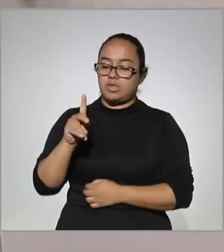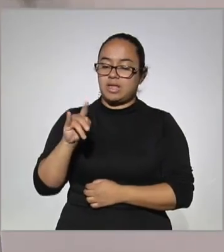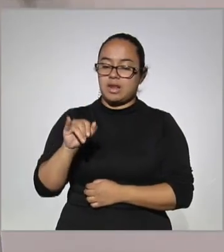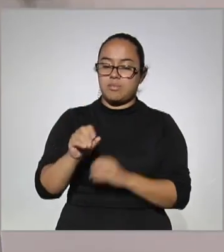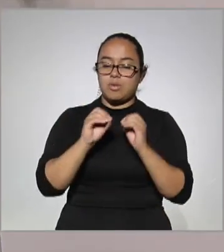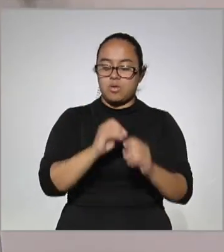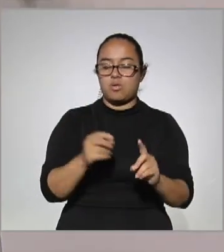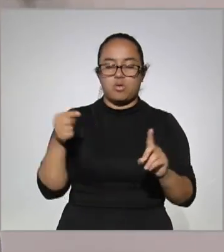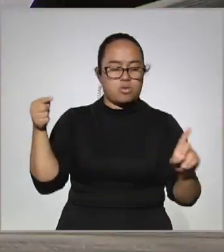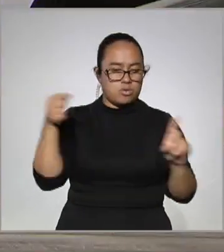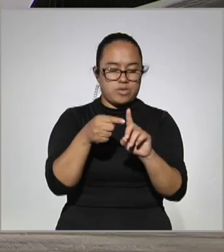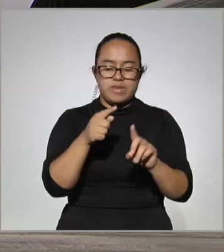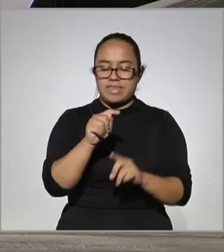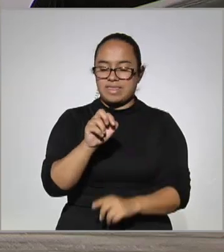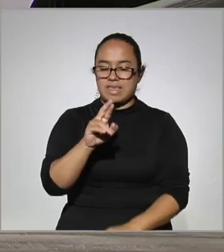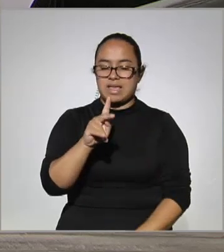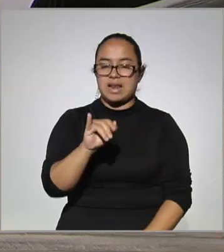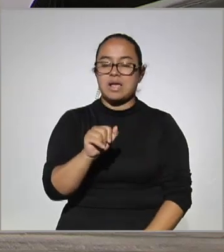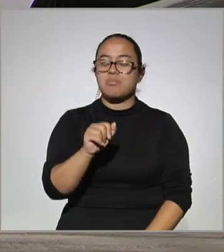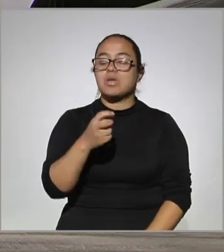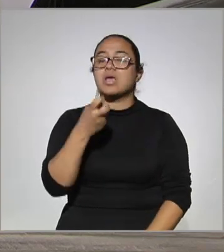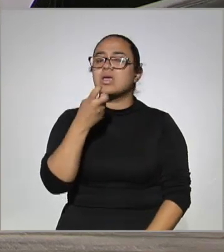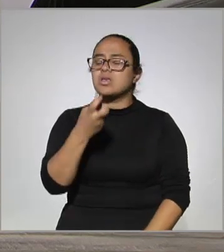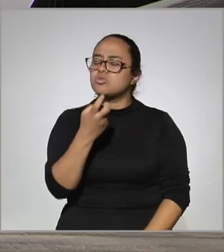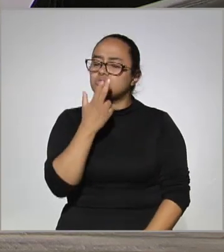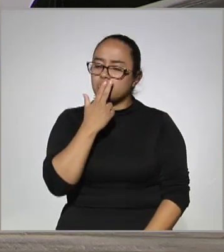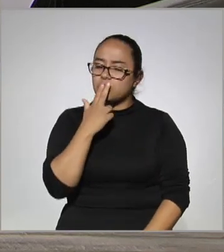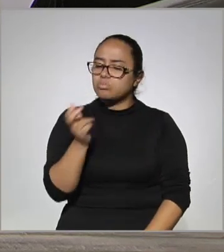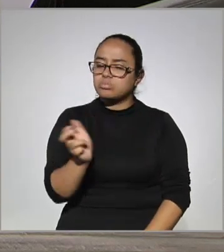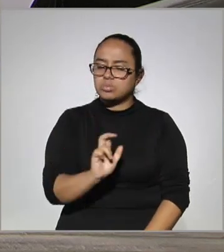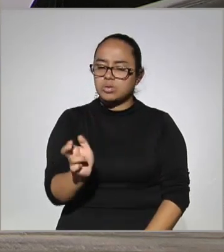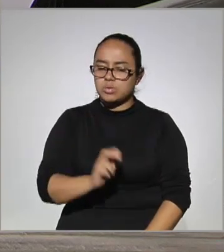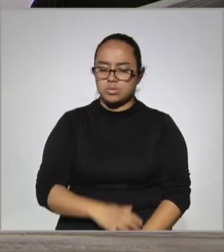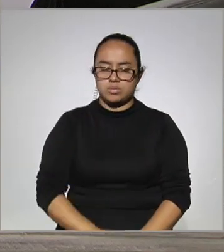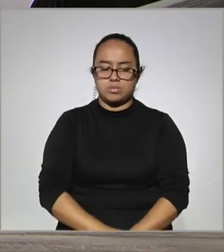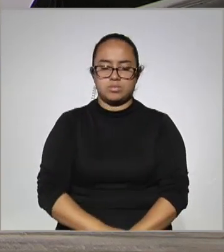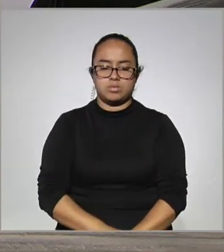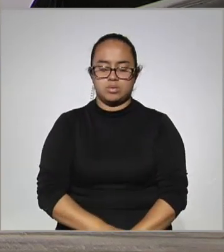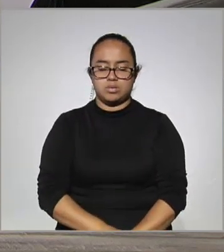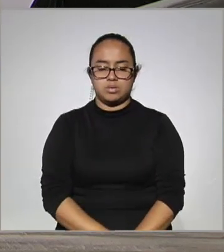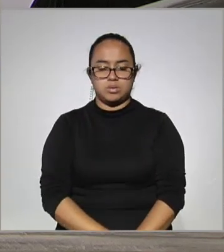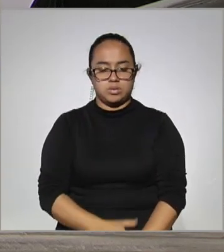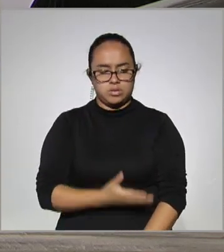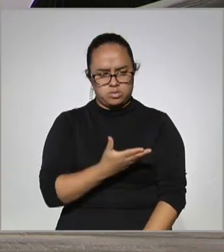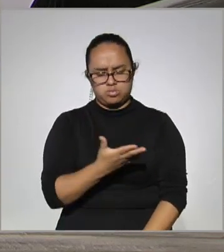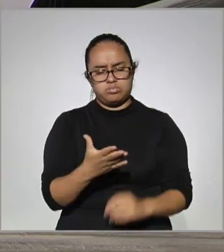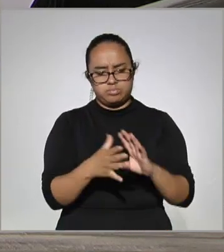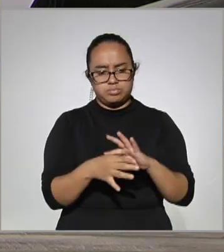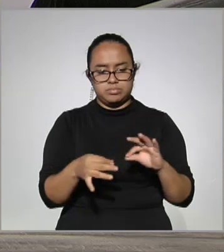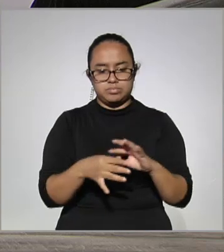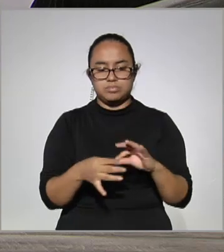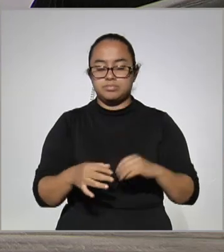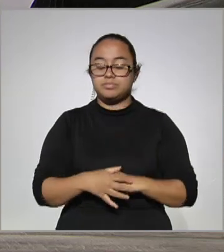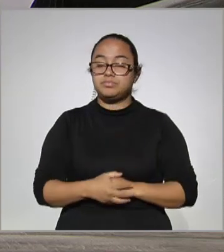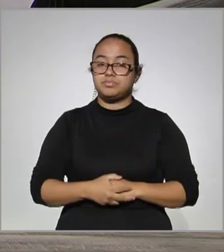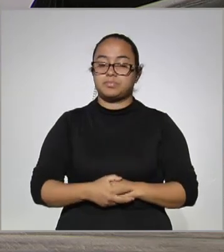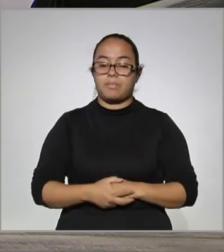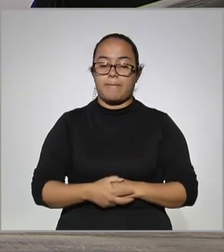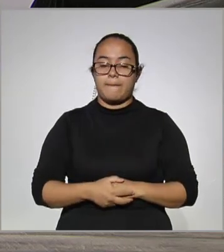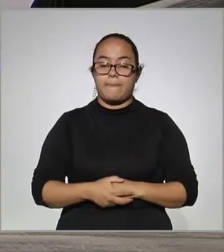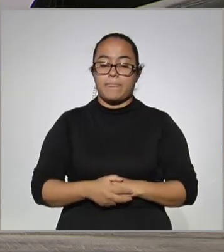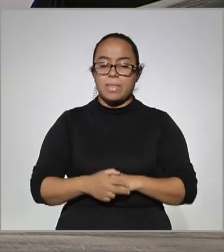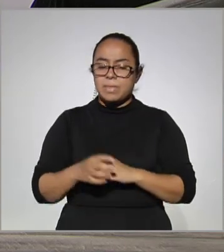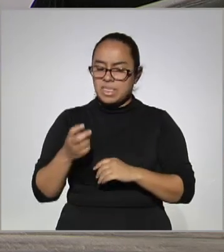podrían explicar un poquito? ¿Y cuándo se utiliza? Sí, lo explico. Bien,